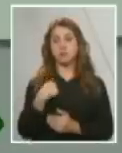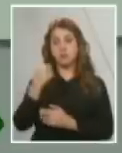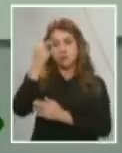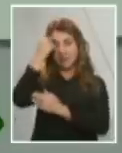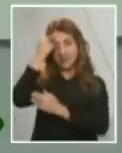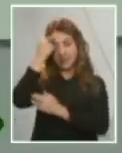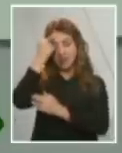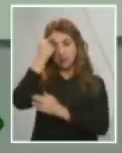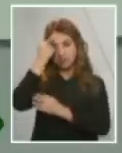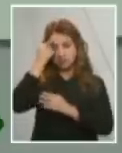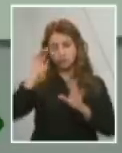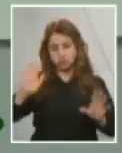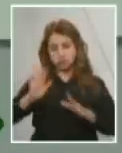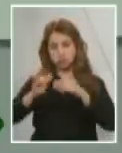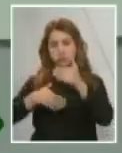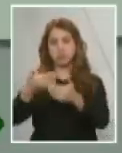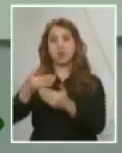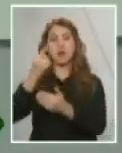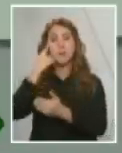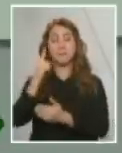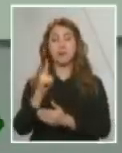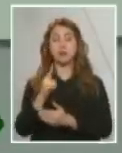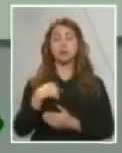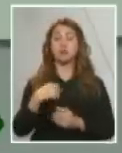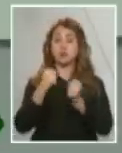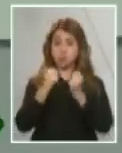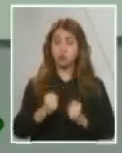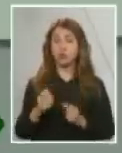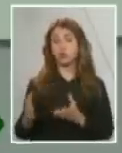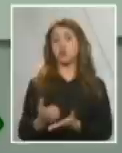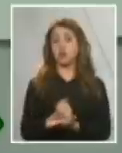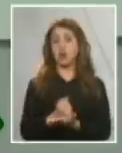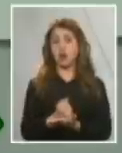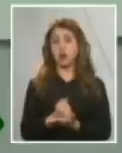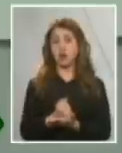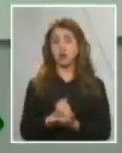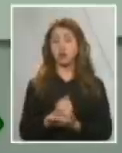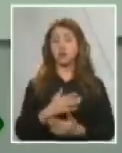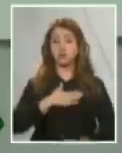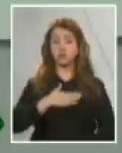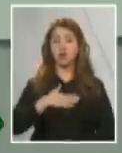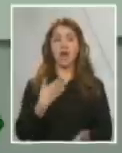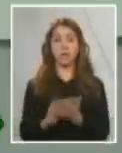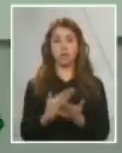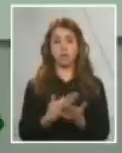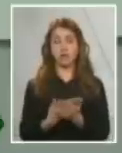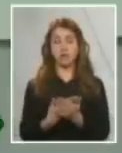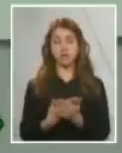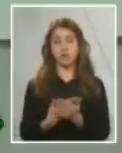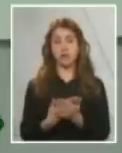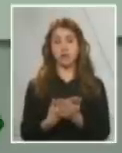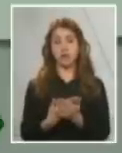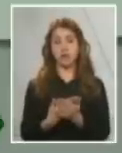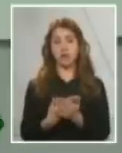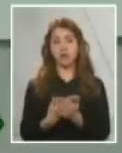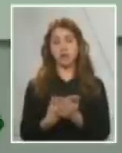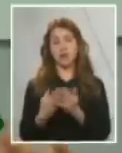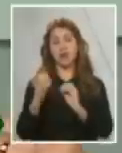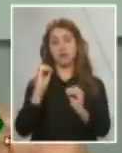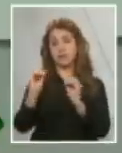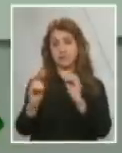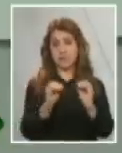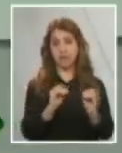mentalidad, pero lo he podido lograr. Uh-huh. Y yo aprovecho de hacer un llamado, no